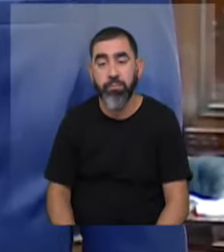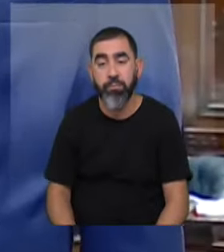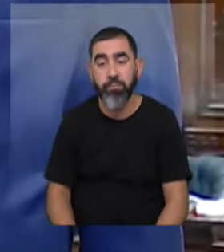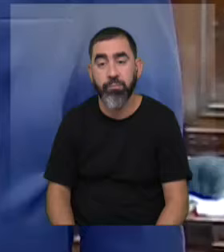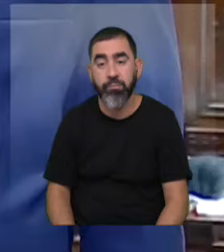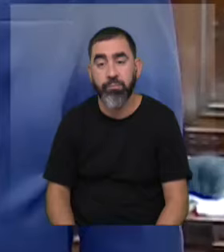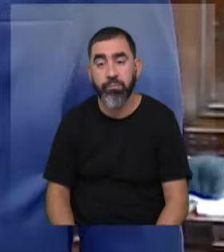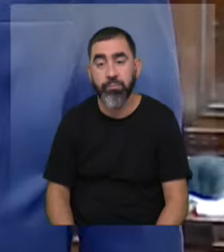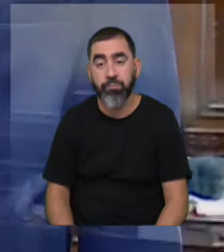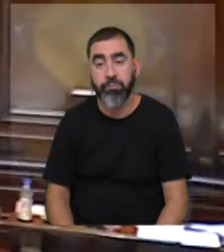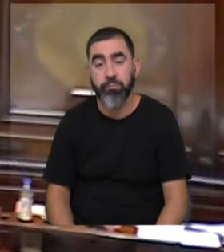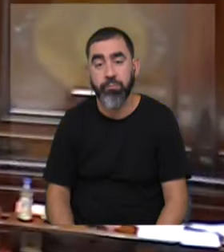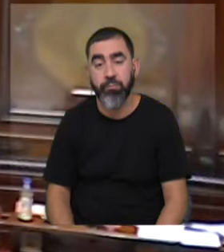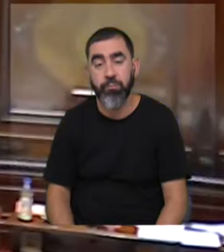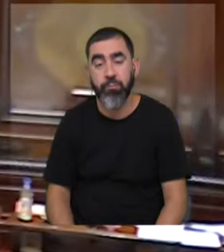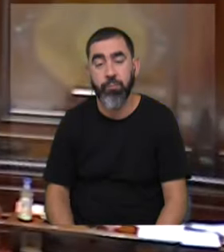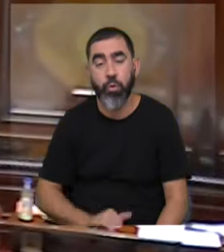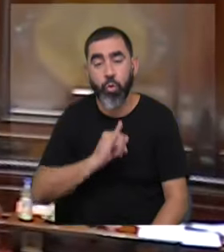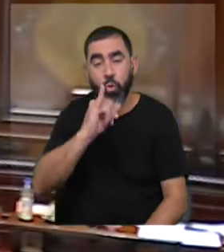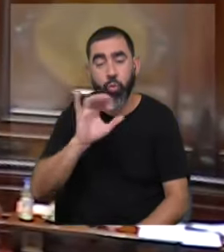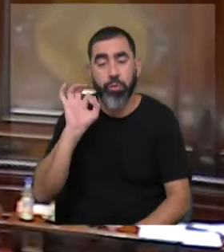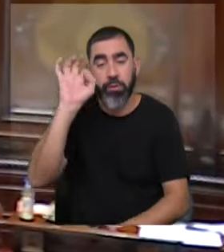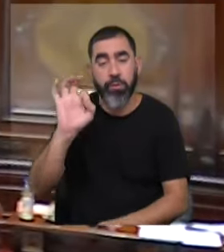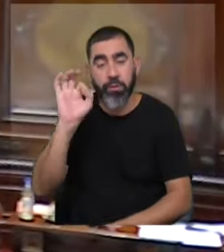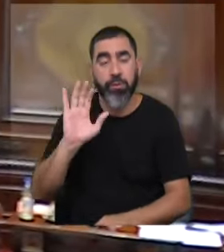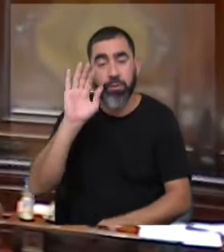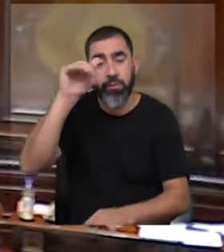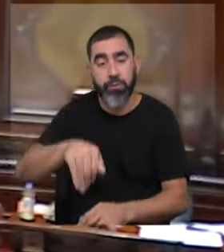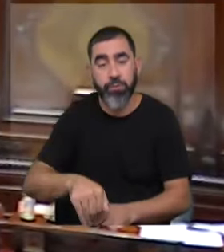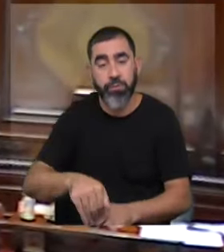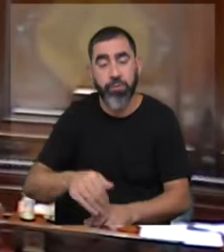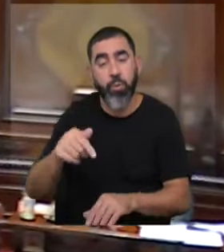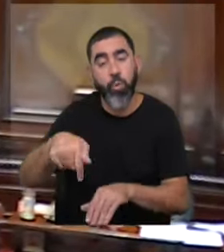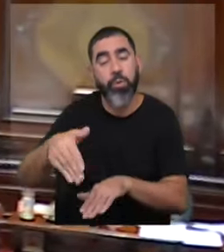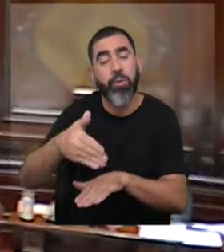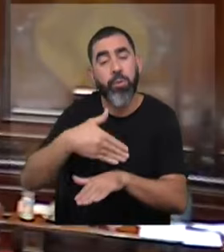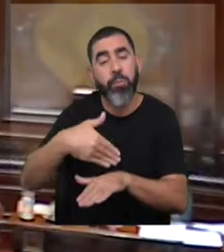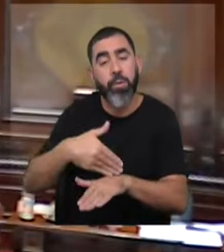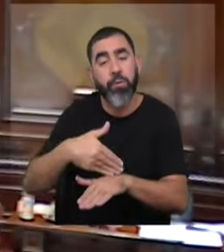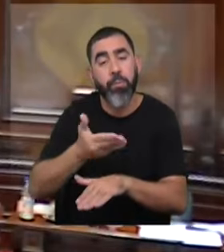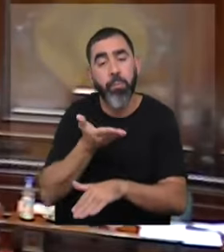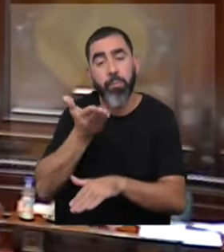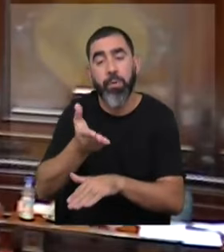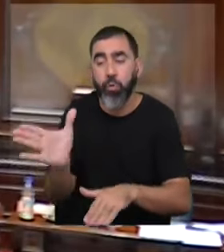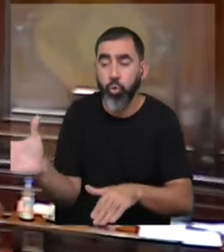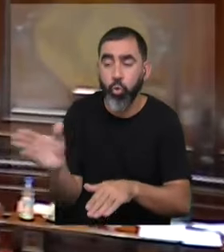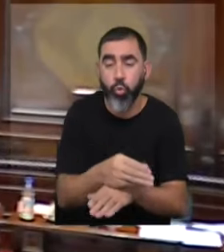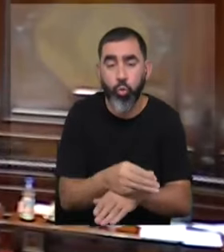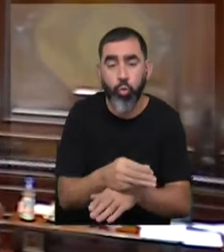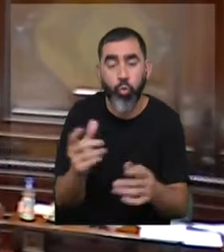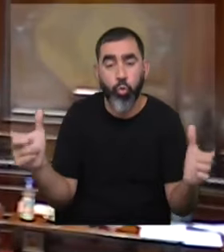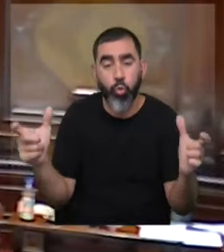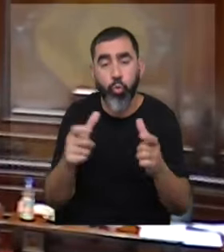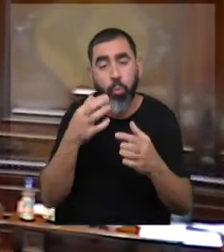Así es, Rosina, un día intenso en cuanto a noticias desde el Senado de la República. Más temprano, y a pedido de todos los integrantes de la